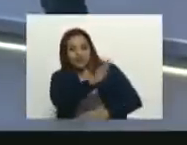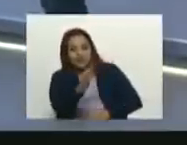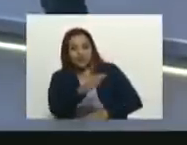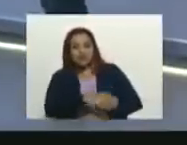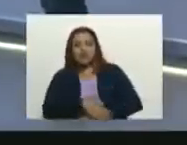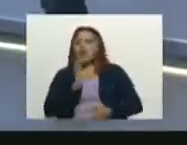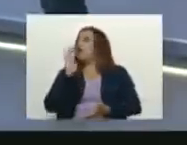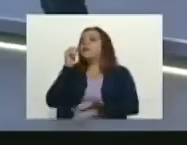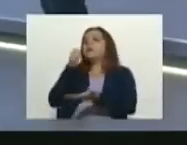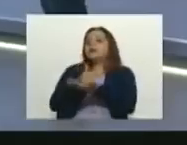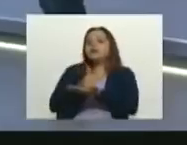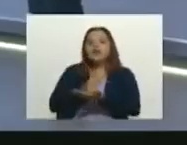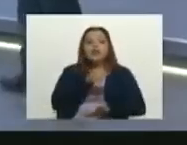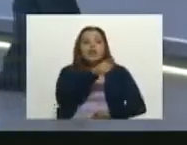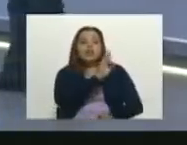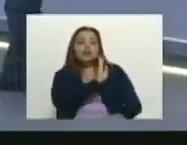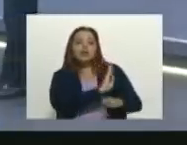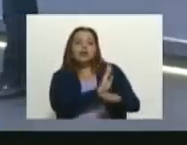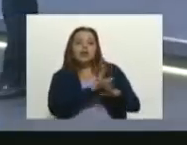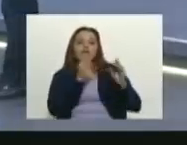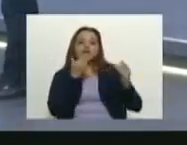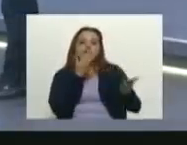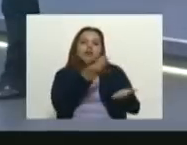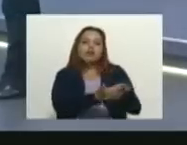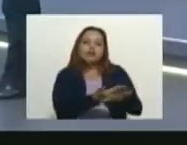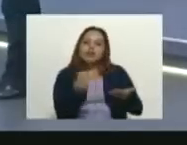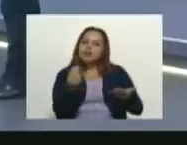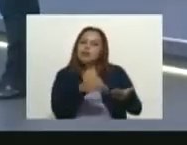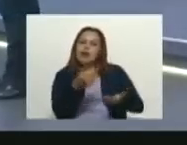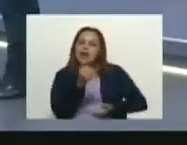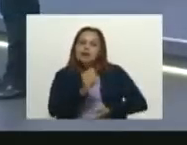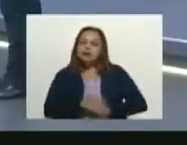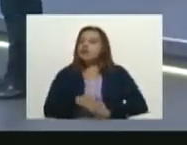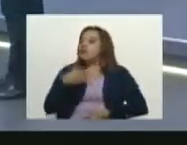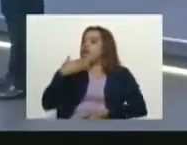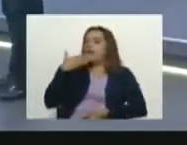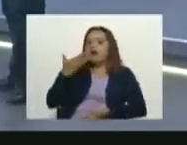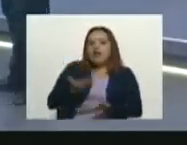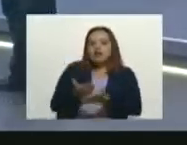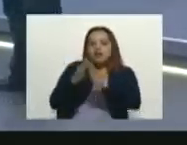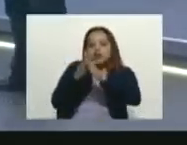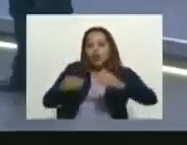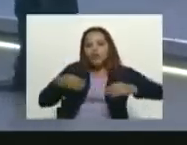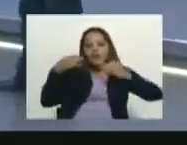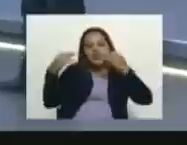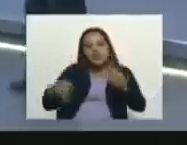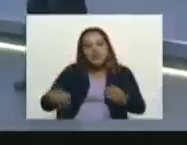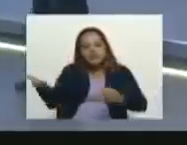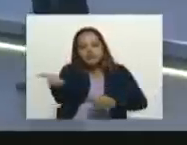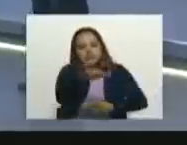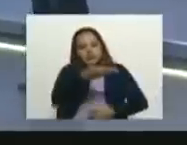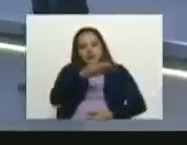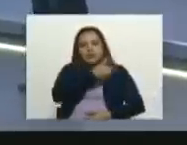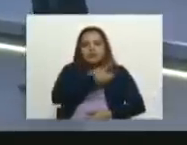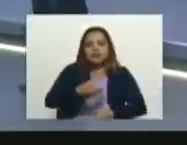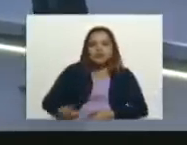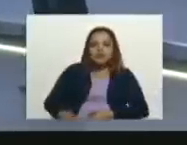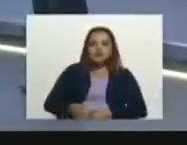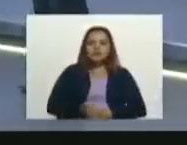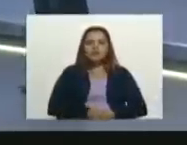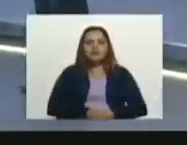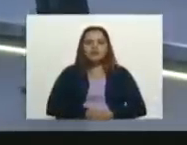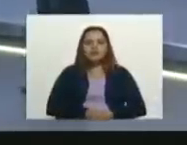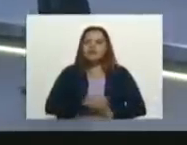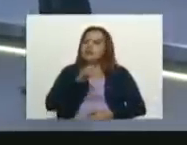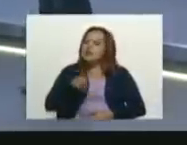amén. Que te amén. Cuide. Bueno, muchas gracias. ¿Qué más tienes que agradecida, Yolanda? Agradecida con todo, de verdad, muy agradecida, presidente. Presidente,